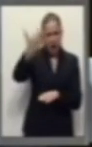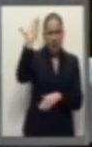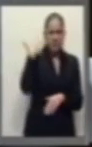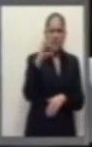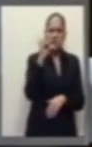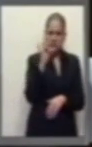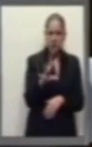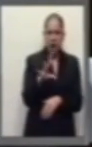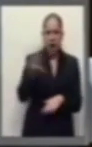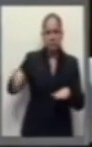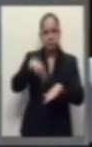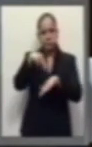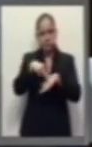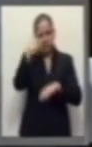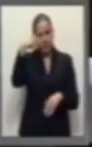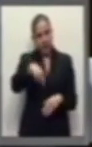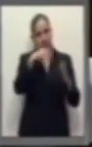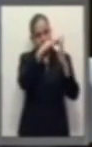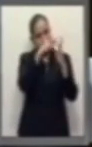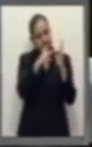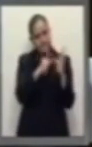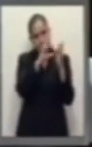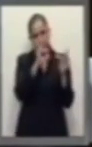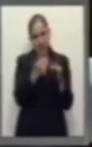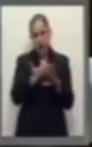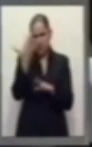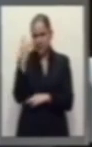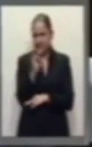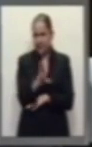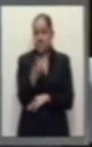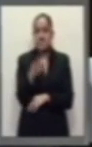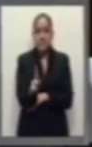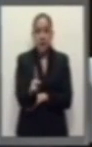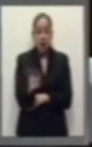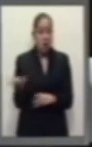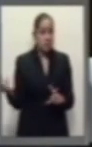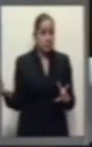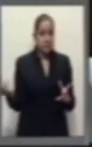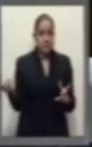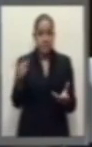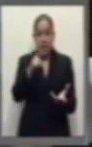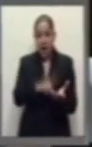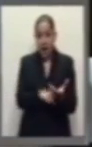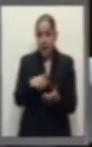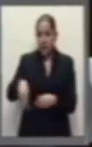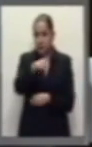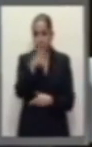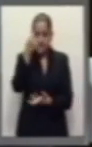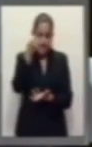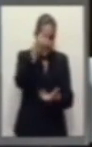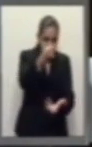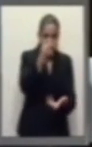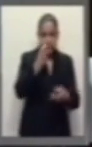de lectura en este pleno pero por cuestiones presupuestales no